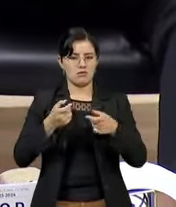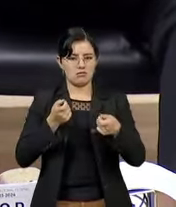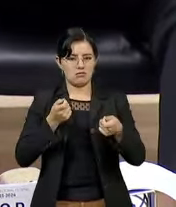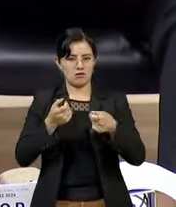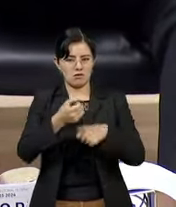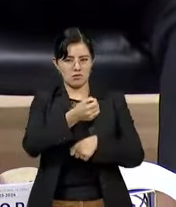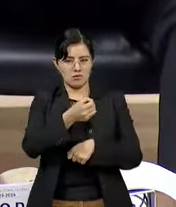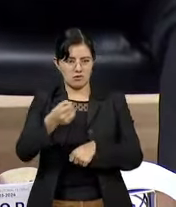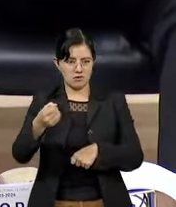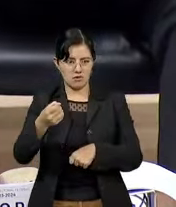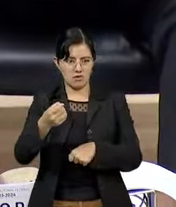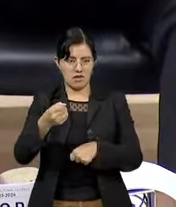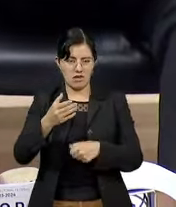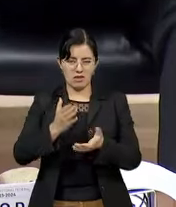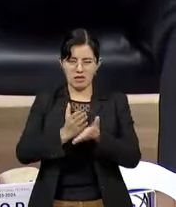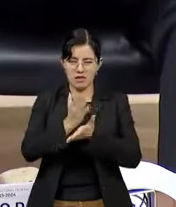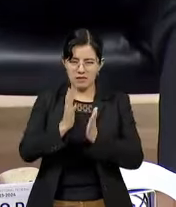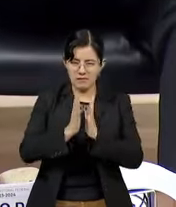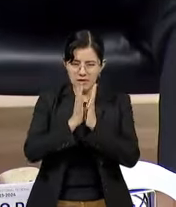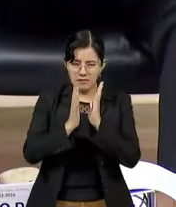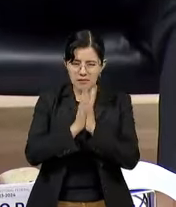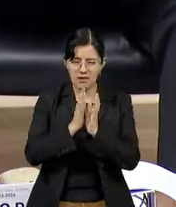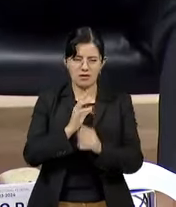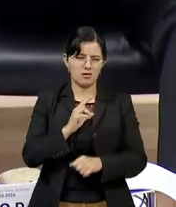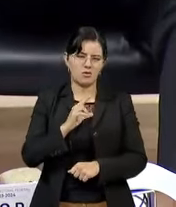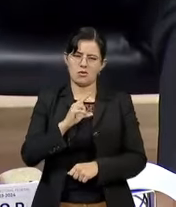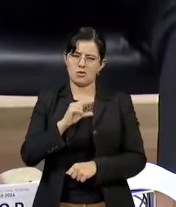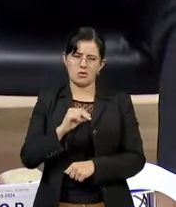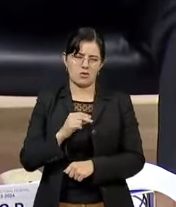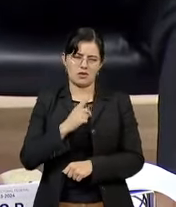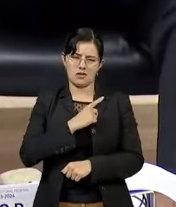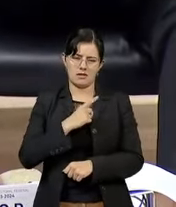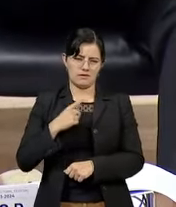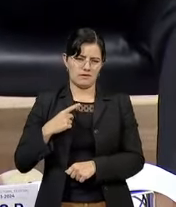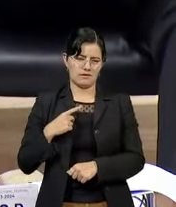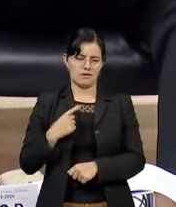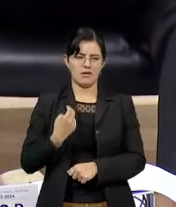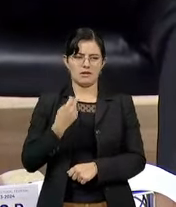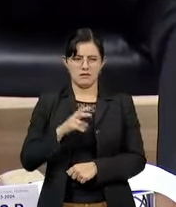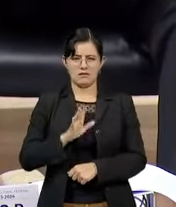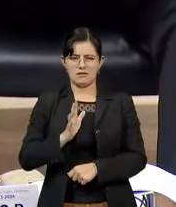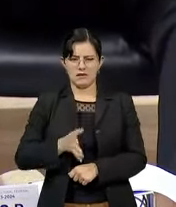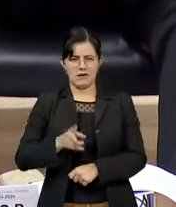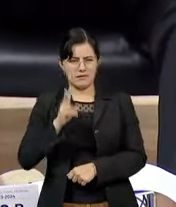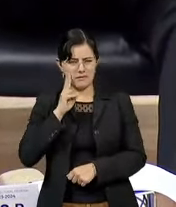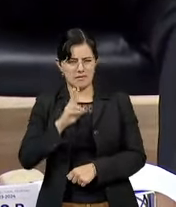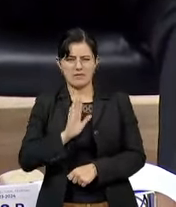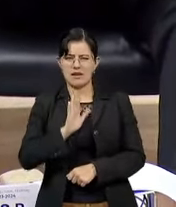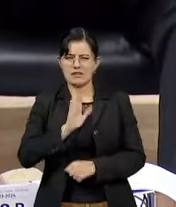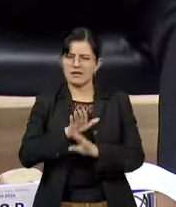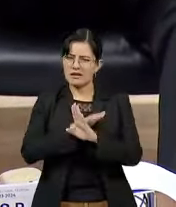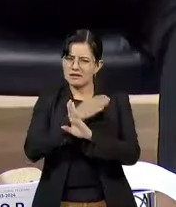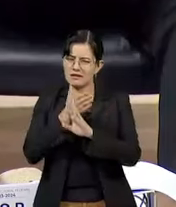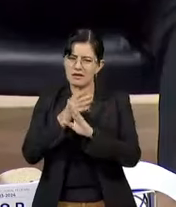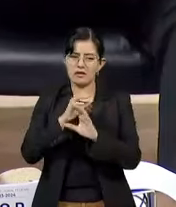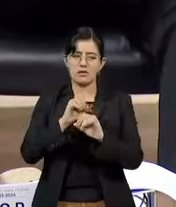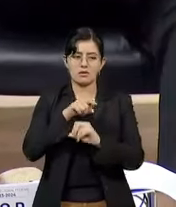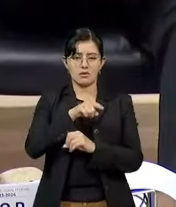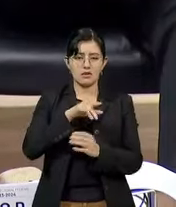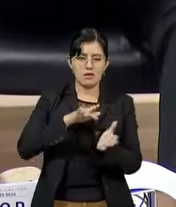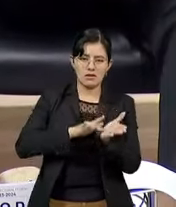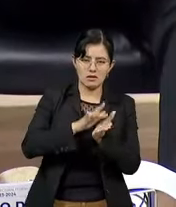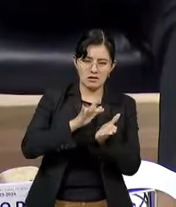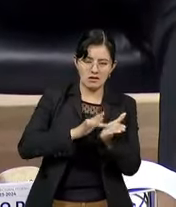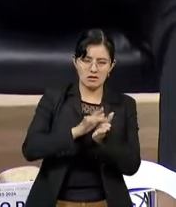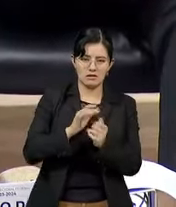actor que ya se perfila para el debate con esas características y nosotros todavía